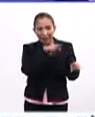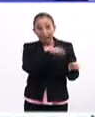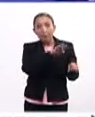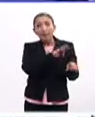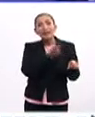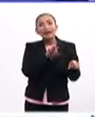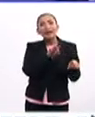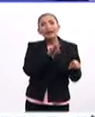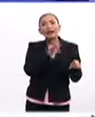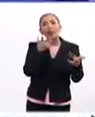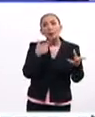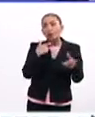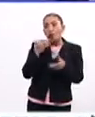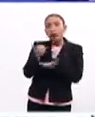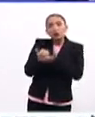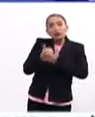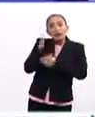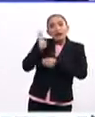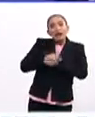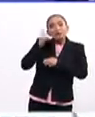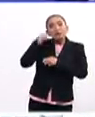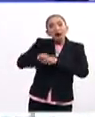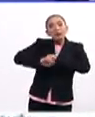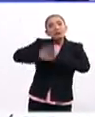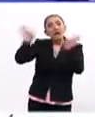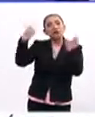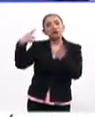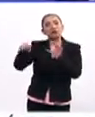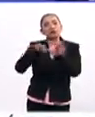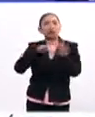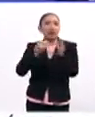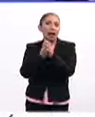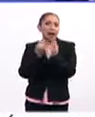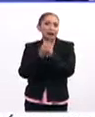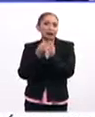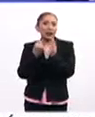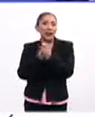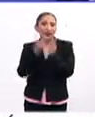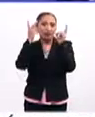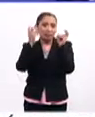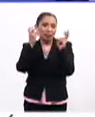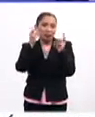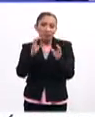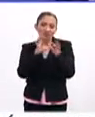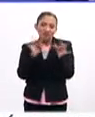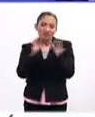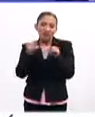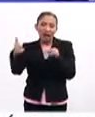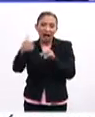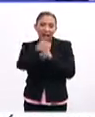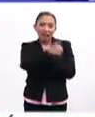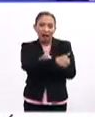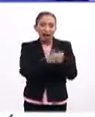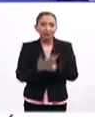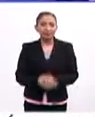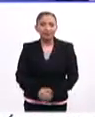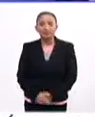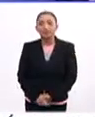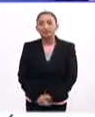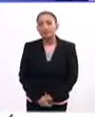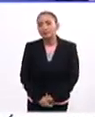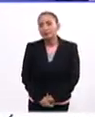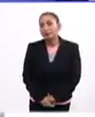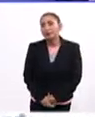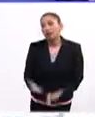la posibilidad, un recurso más para que pueda trabajar el desarrollo de los contenidos de cada una de las asignaturas,